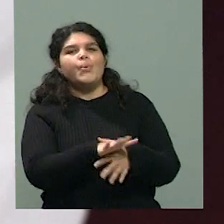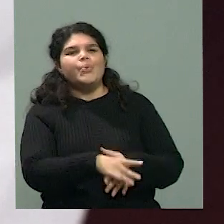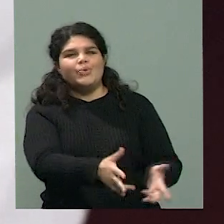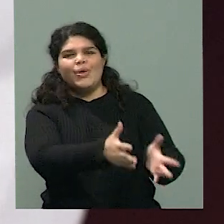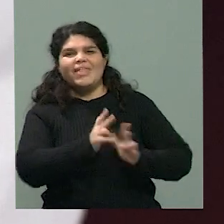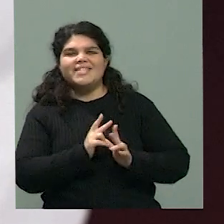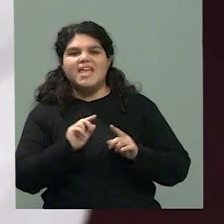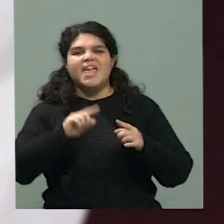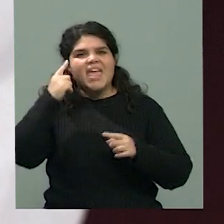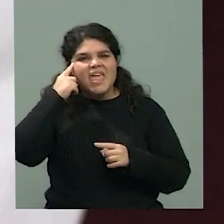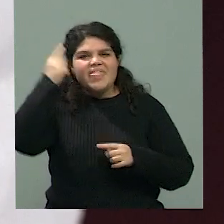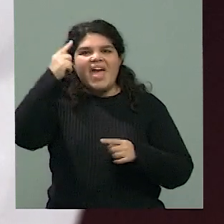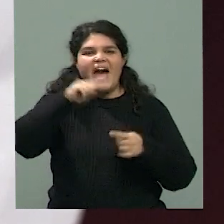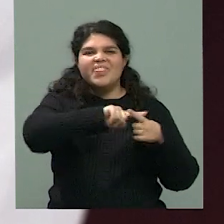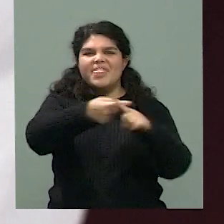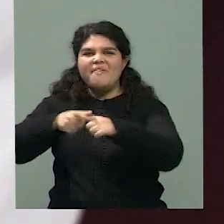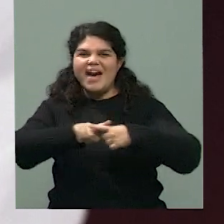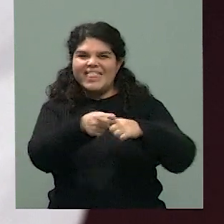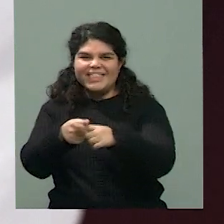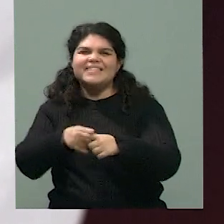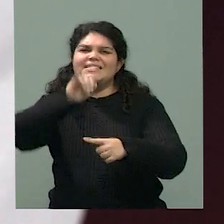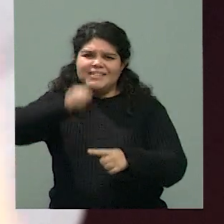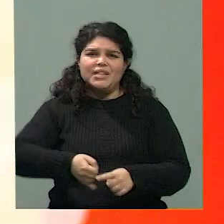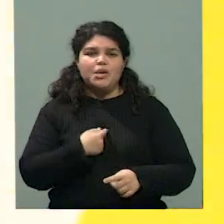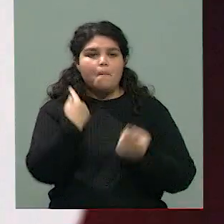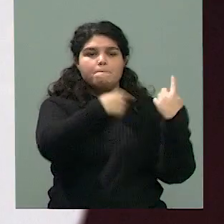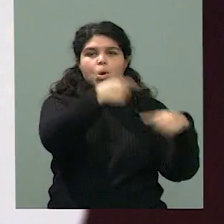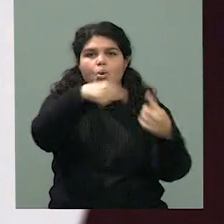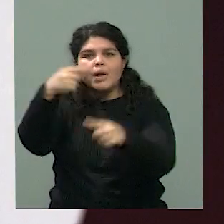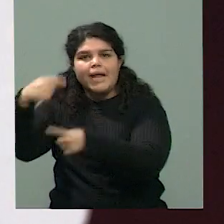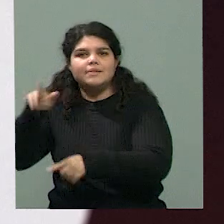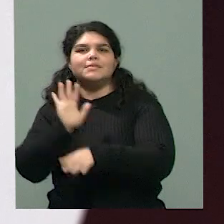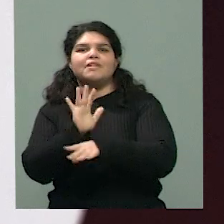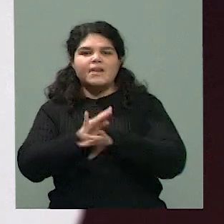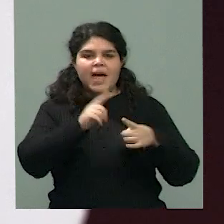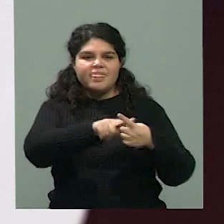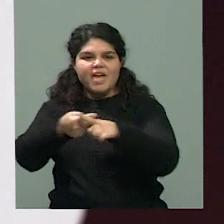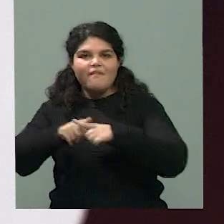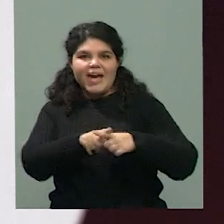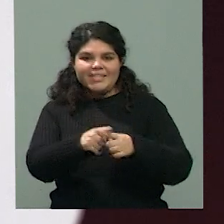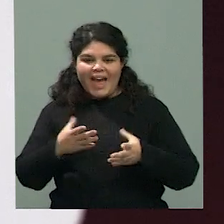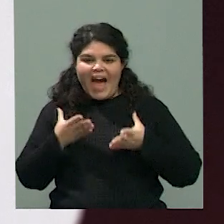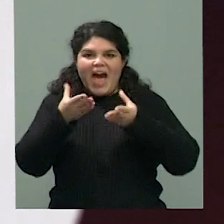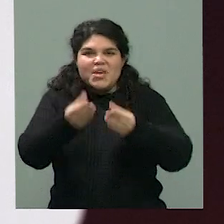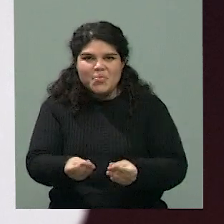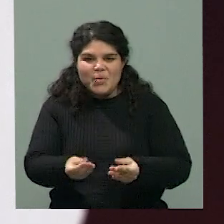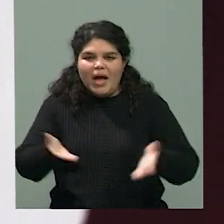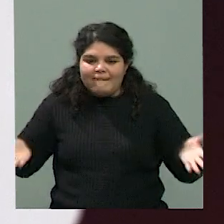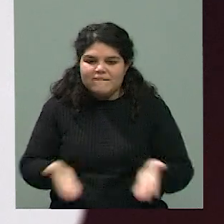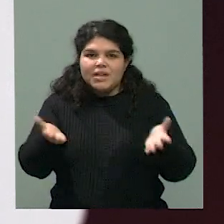Sí, absolutamente, la pluralidad es lo que hace que podamos avanzar. ¿Pero esa pluralidad tapa la